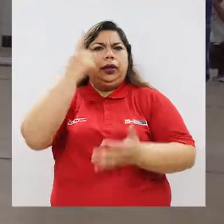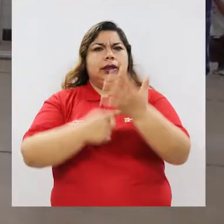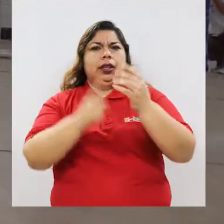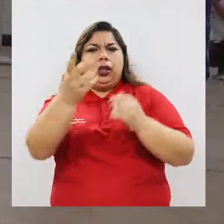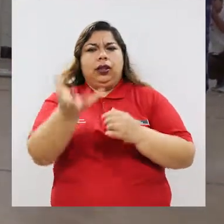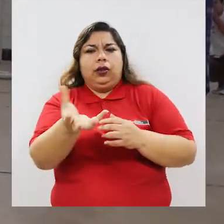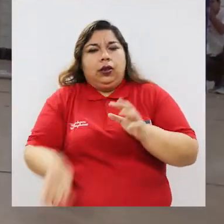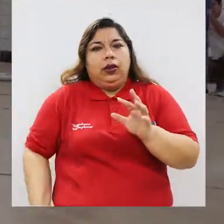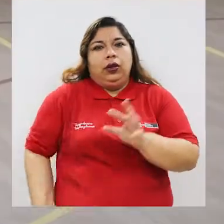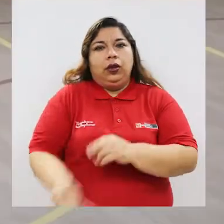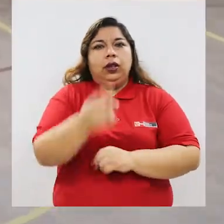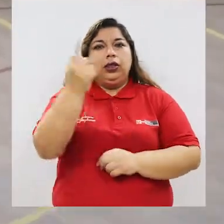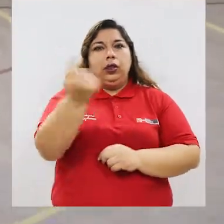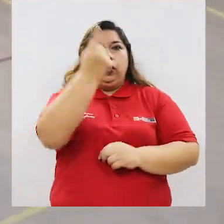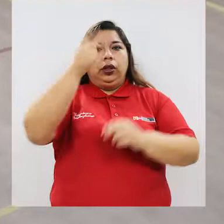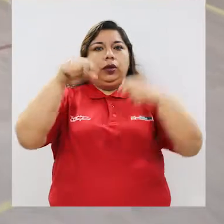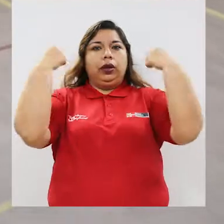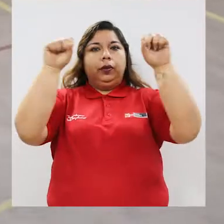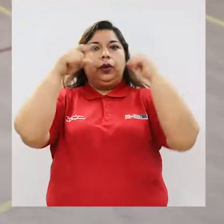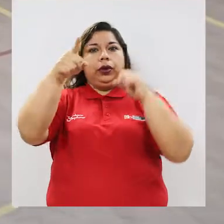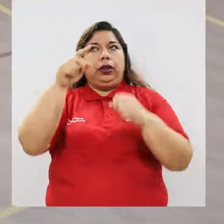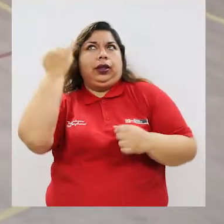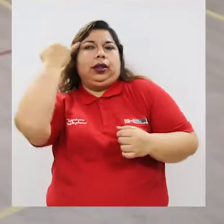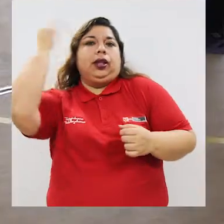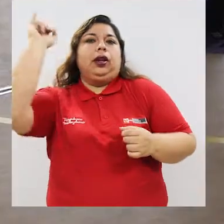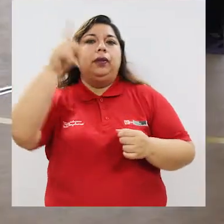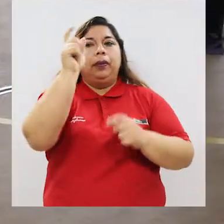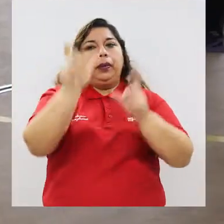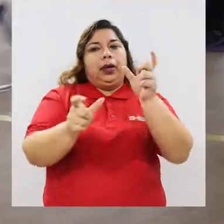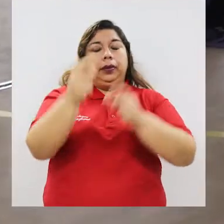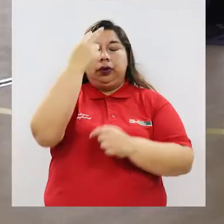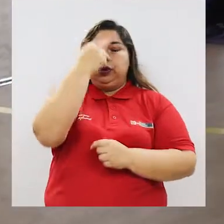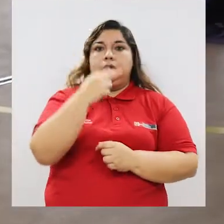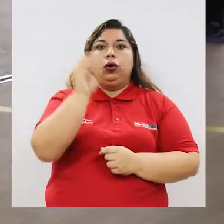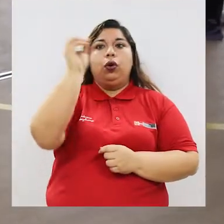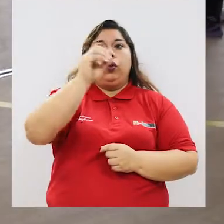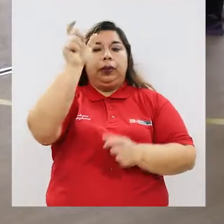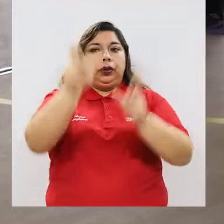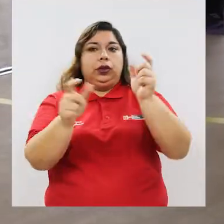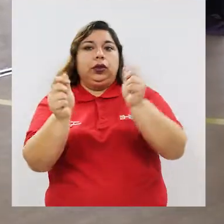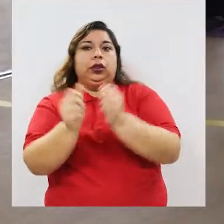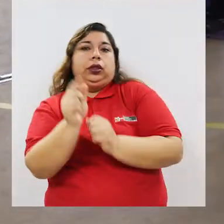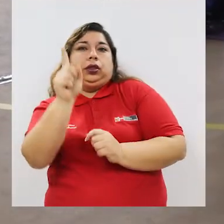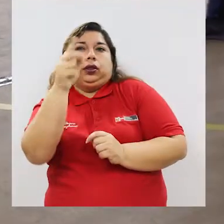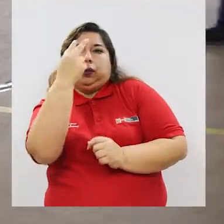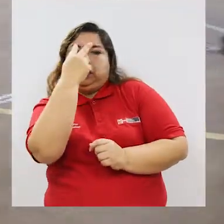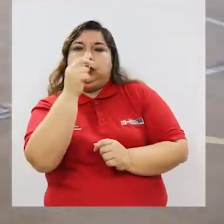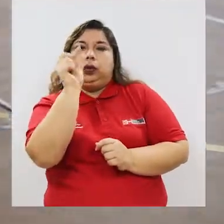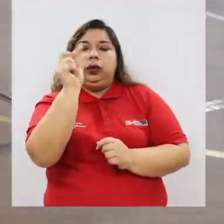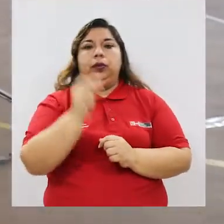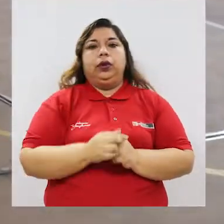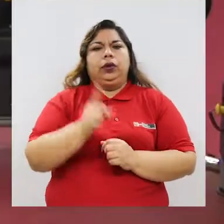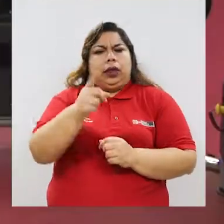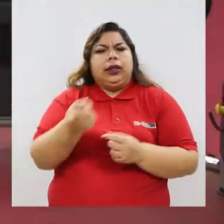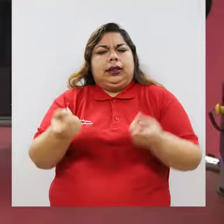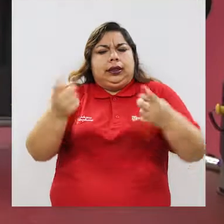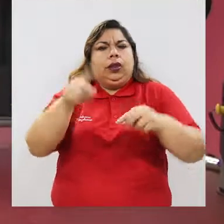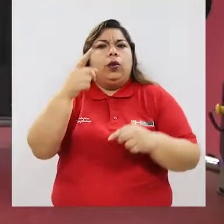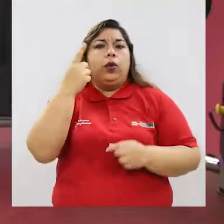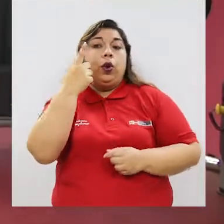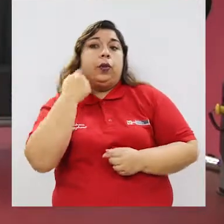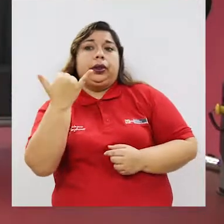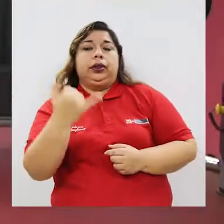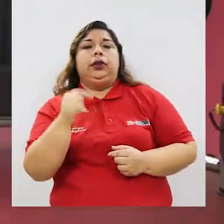¿Sabías que el goalball es un único deporte creado específicamente para ciegos o para personas con deficiencia visual, tanto como